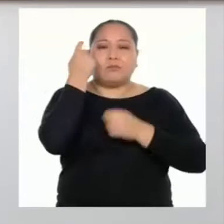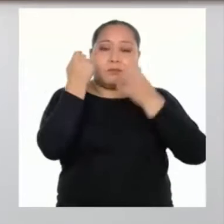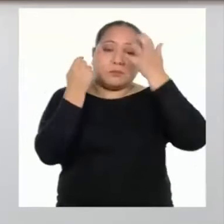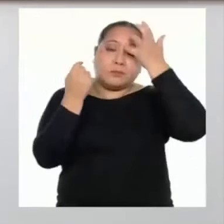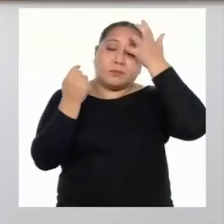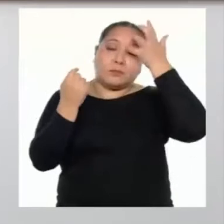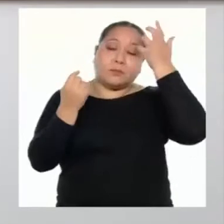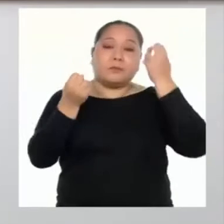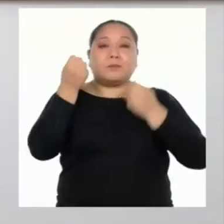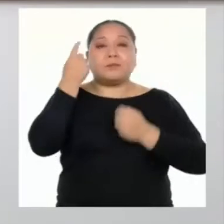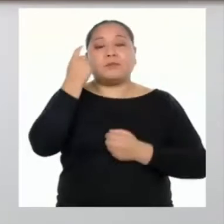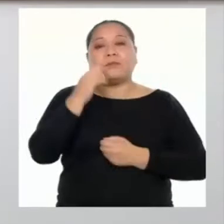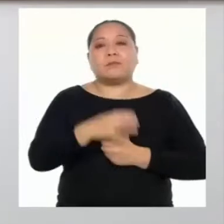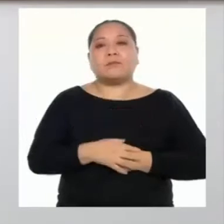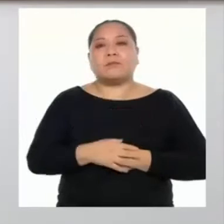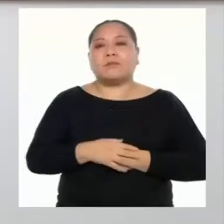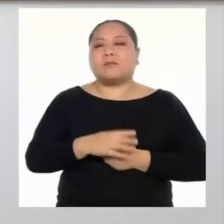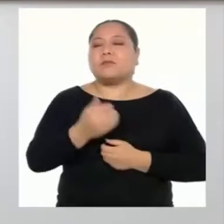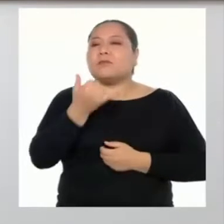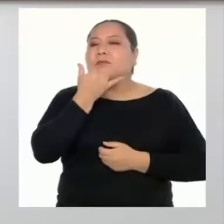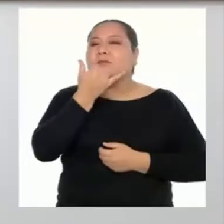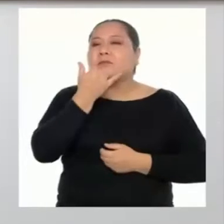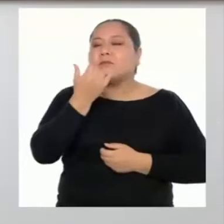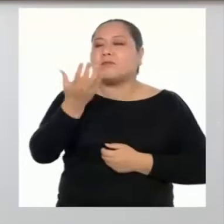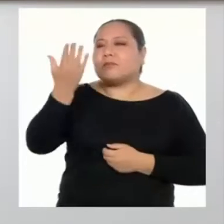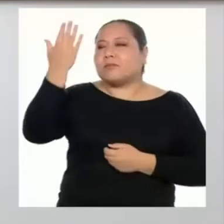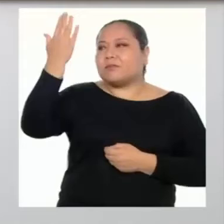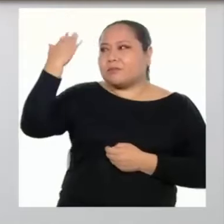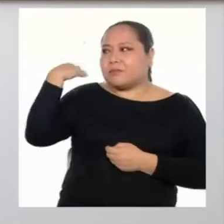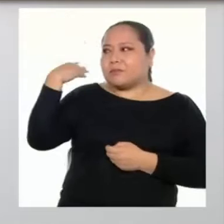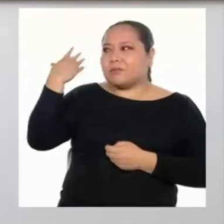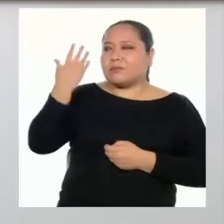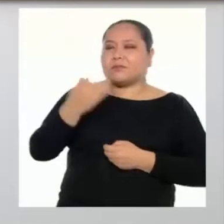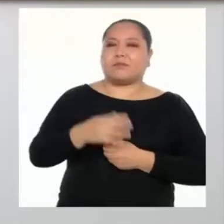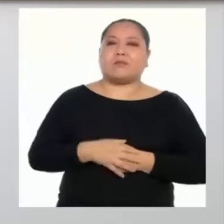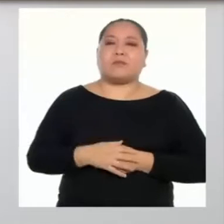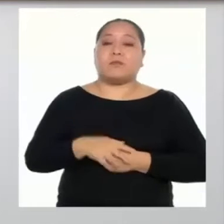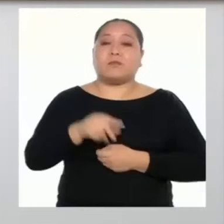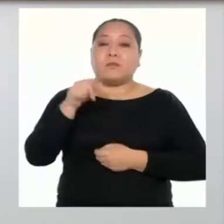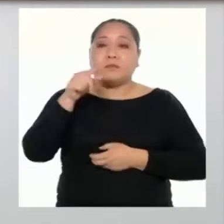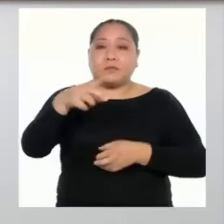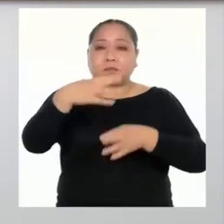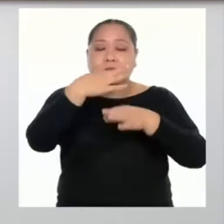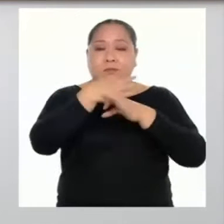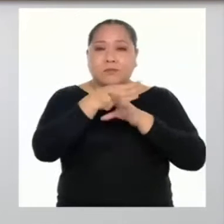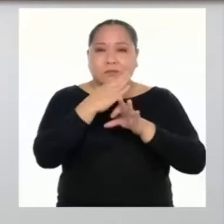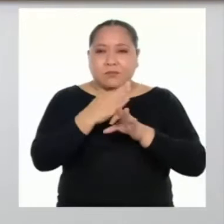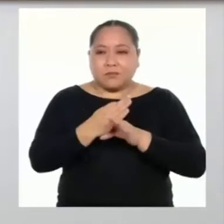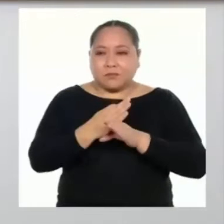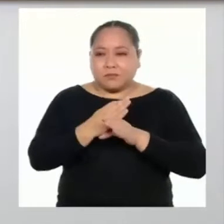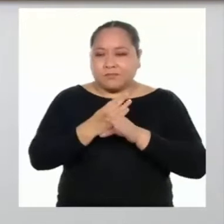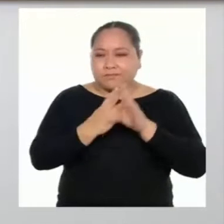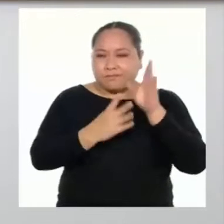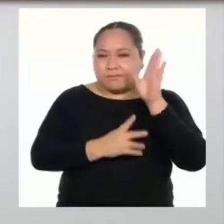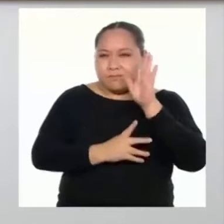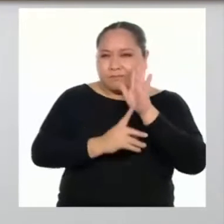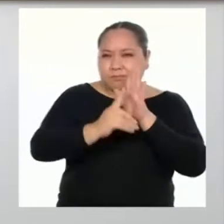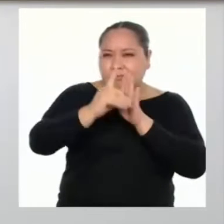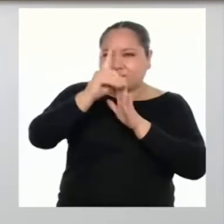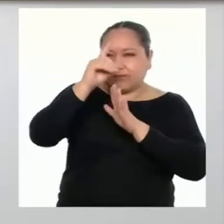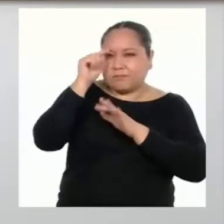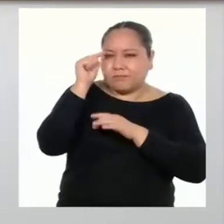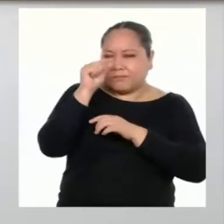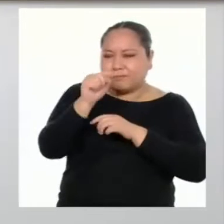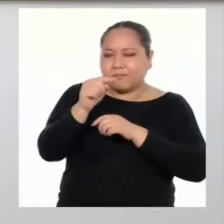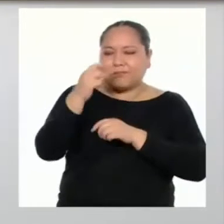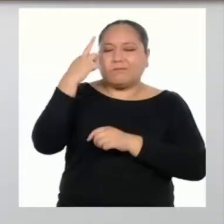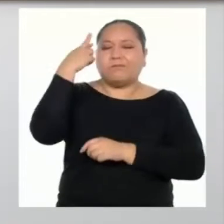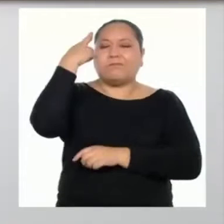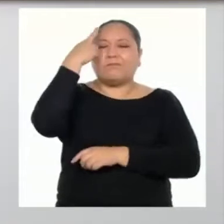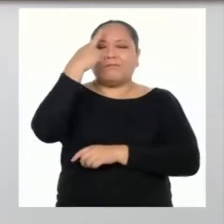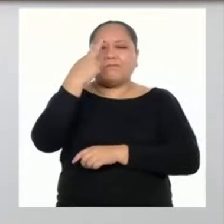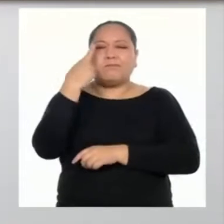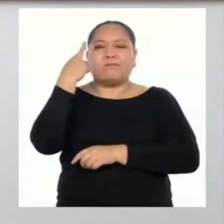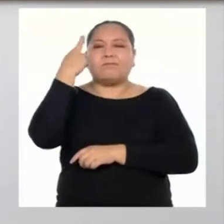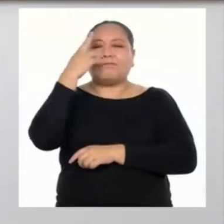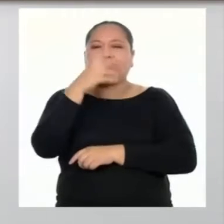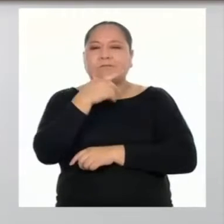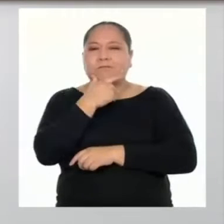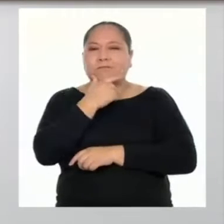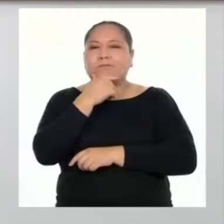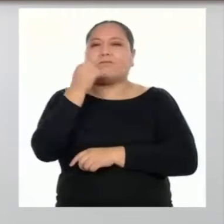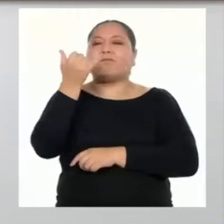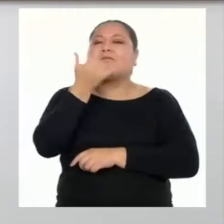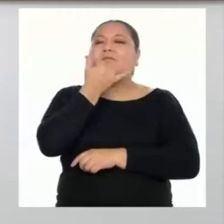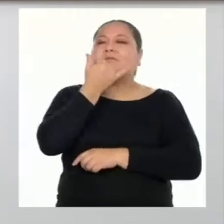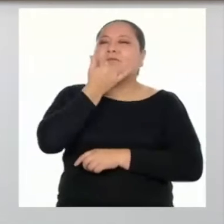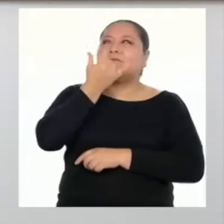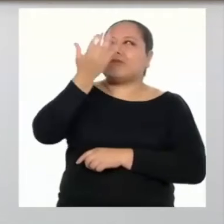y comprender lo que sucedió en el pasado, de manera que desarrollamos una mirada reflexiva